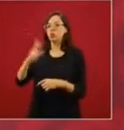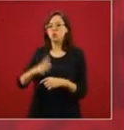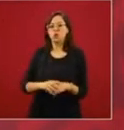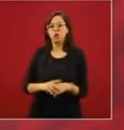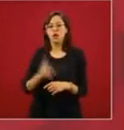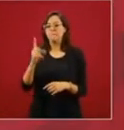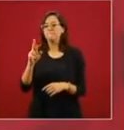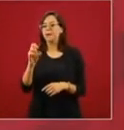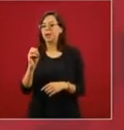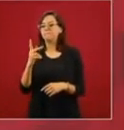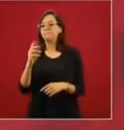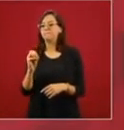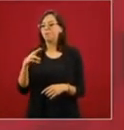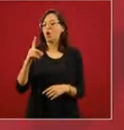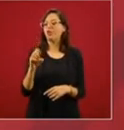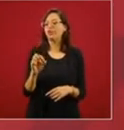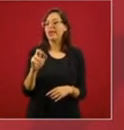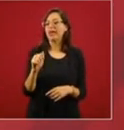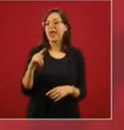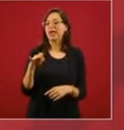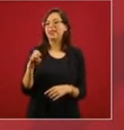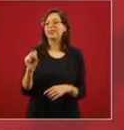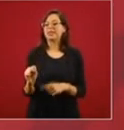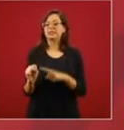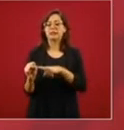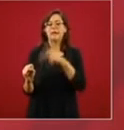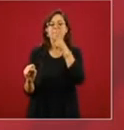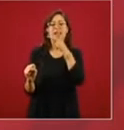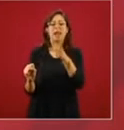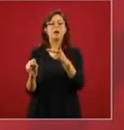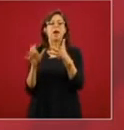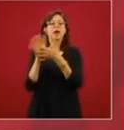eufemísticamente se le llama a los monopolios?